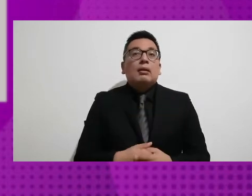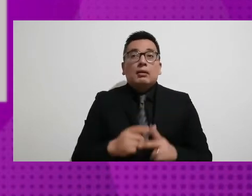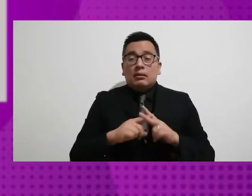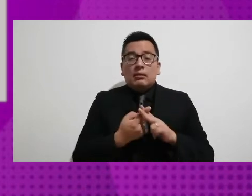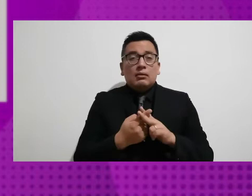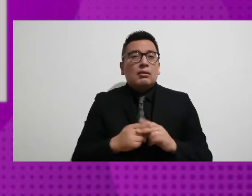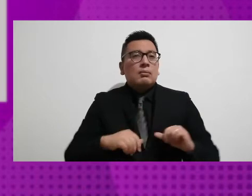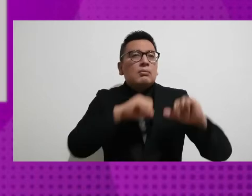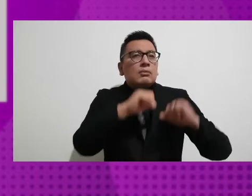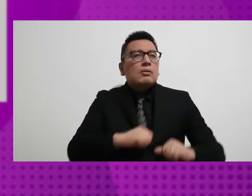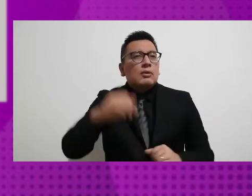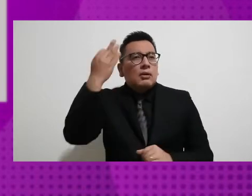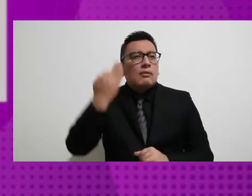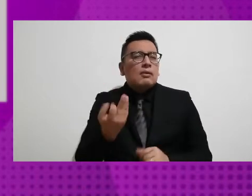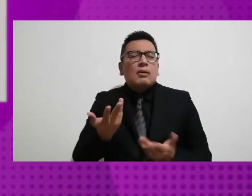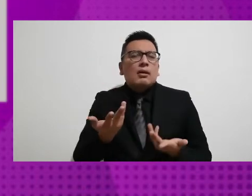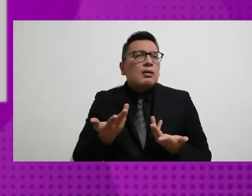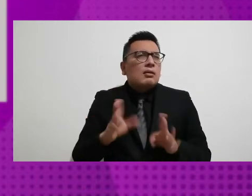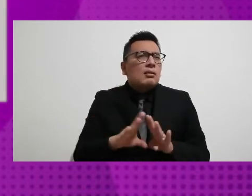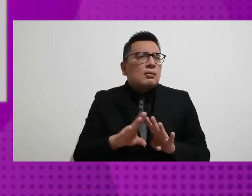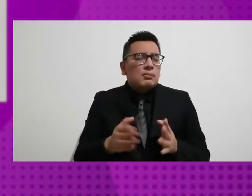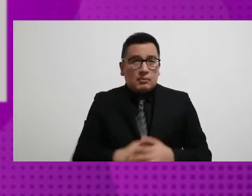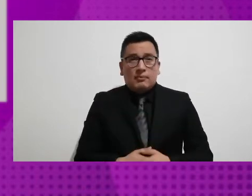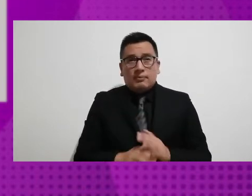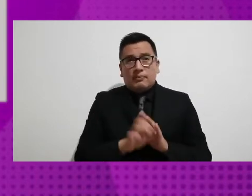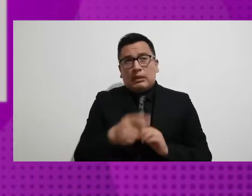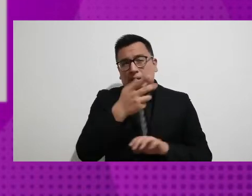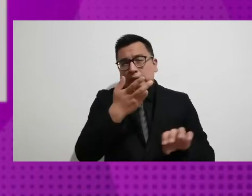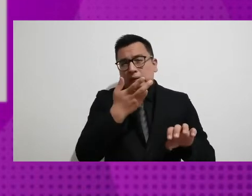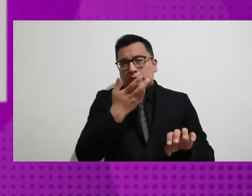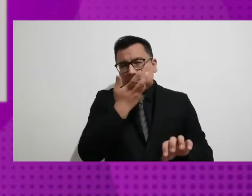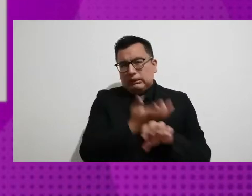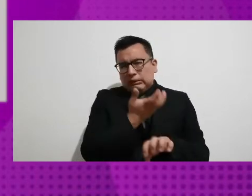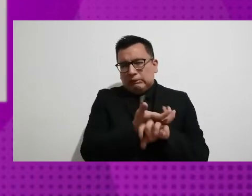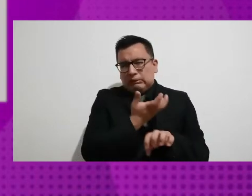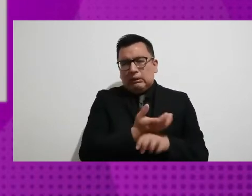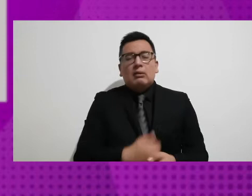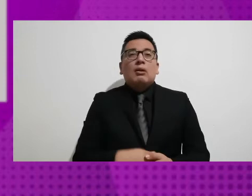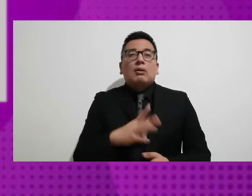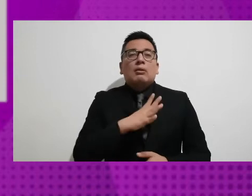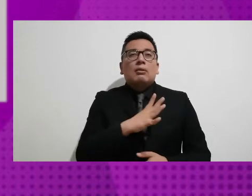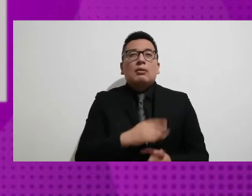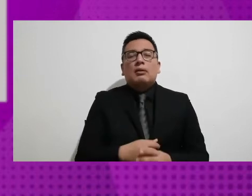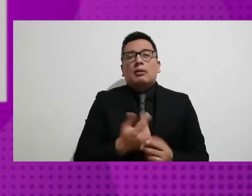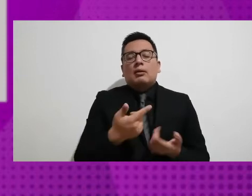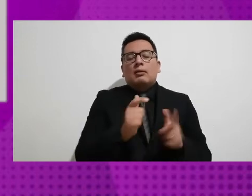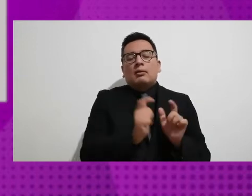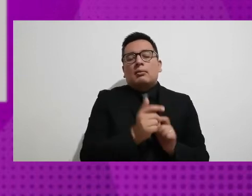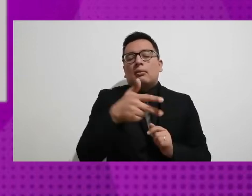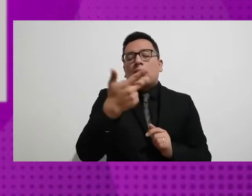federal, principalmente la influencia de las 13 colonias y la Constitución americana que lo adoptaron como